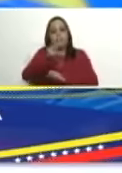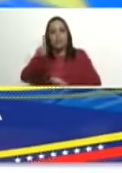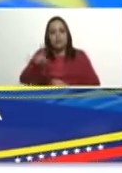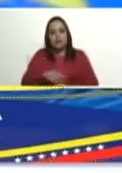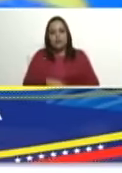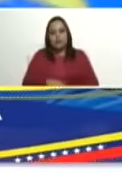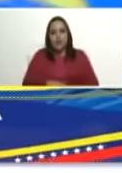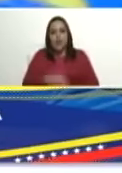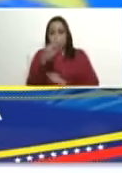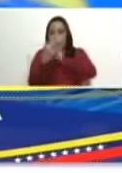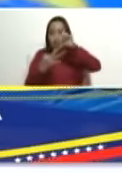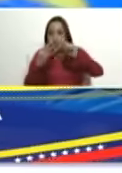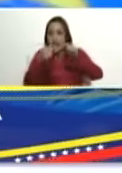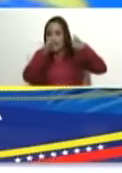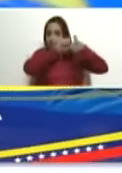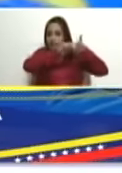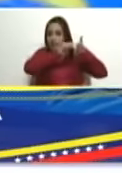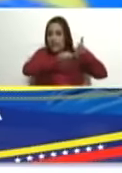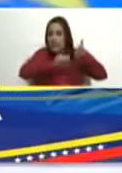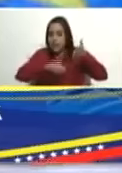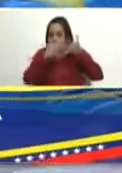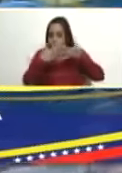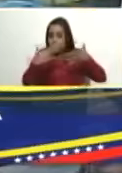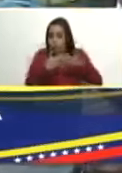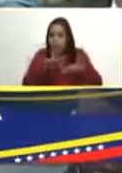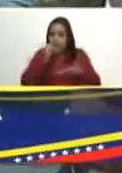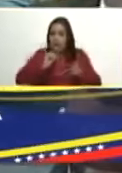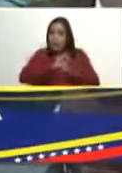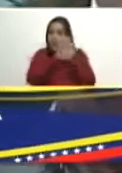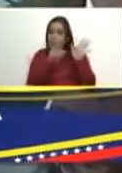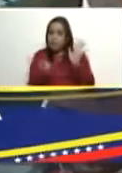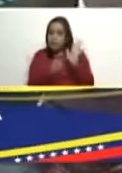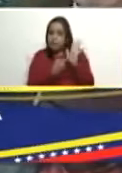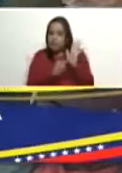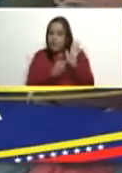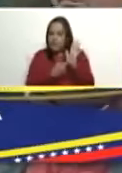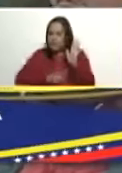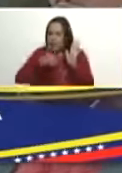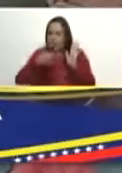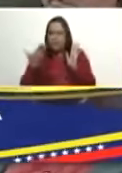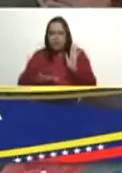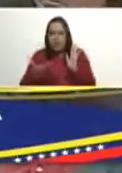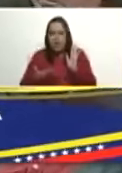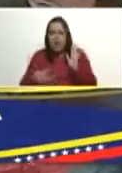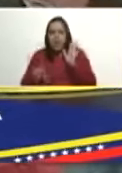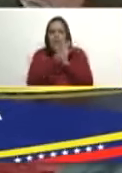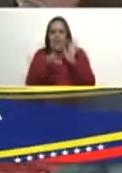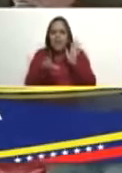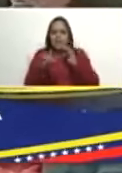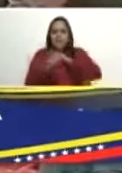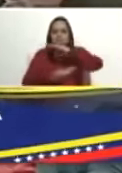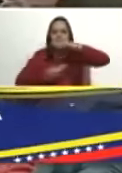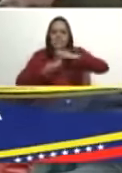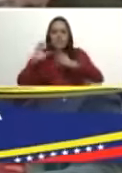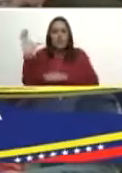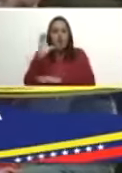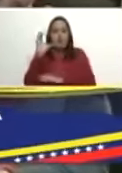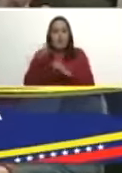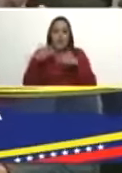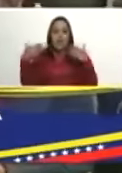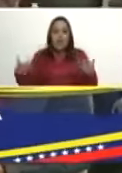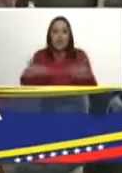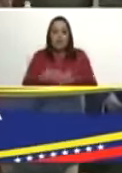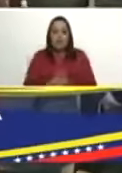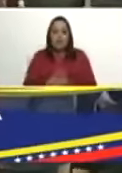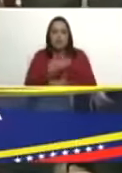tres documentos se señala, pero sobre todo en la Ley Fundamental de Colombia la Grande, no